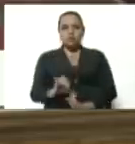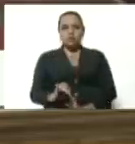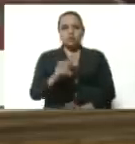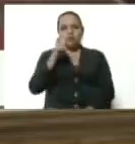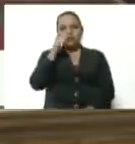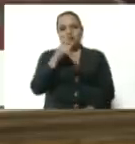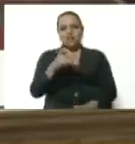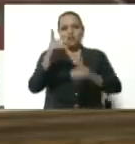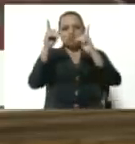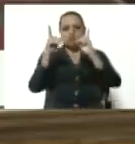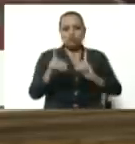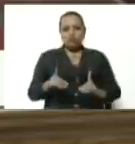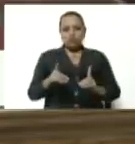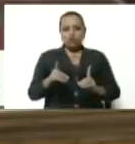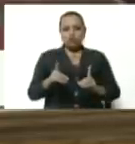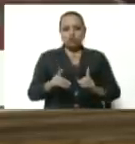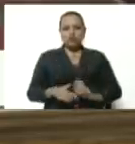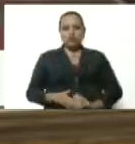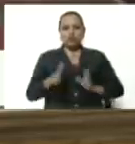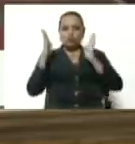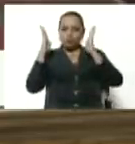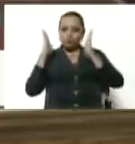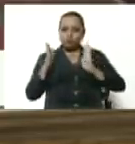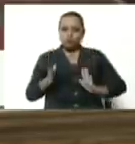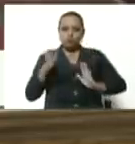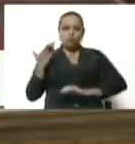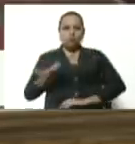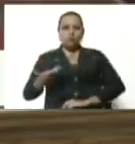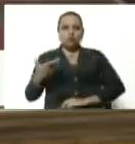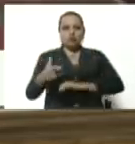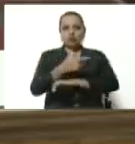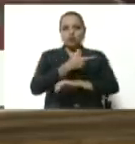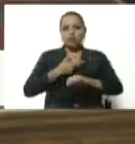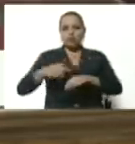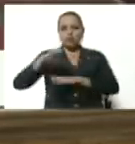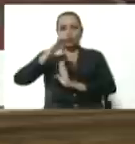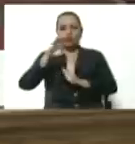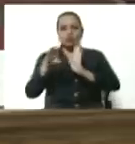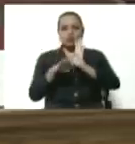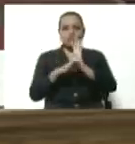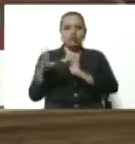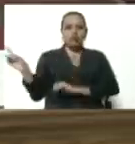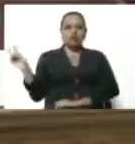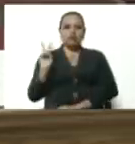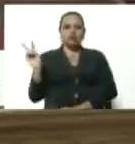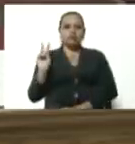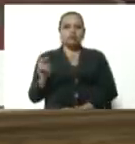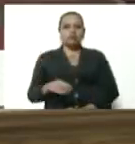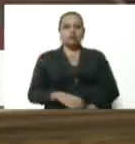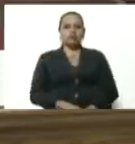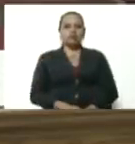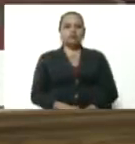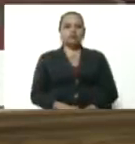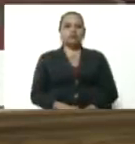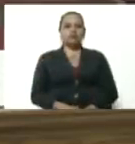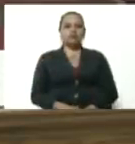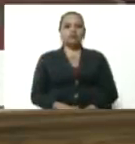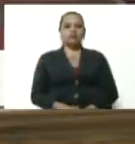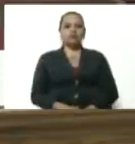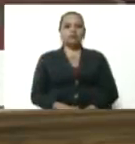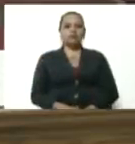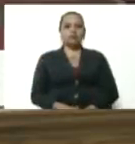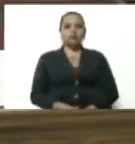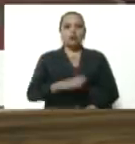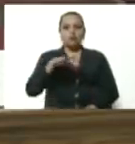como oportuna postura del gobierno constitucional de la República Bolivariana de Venezuela